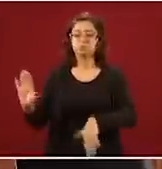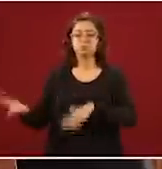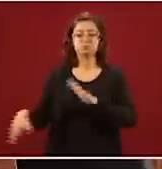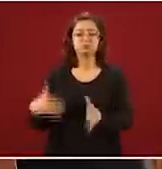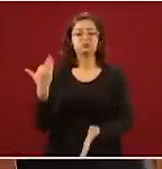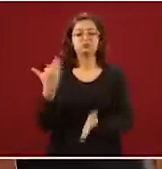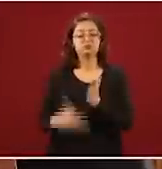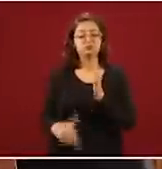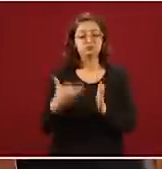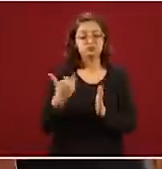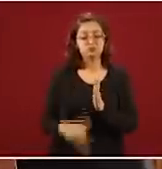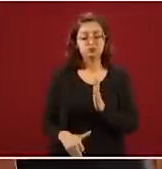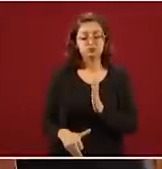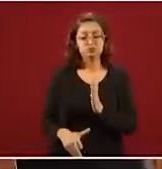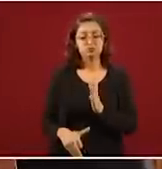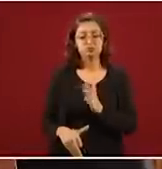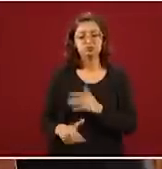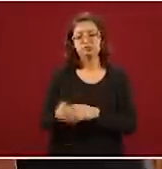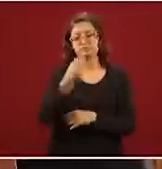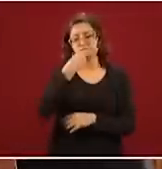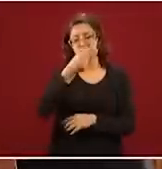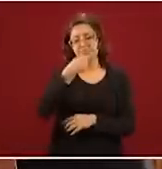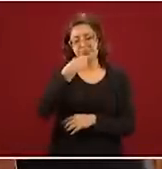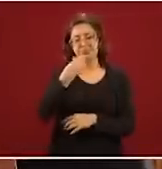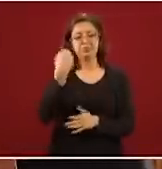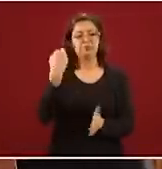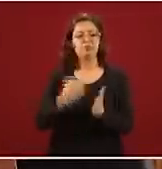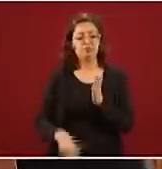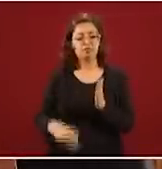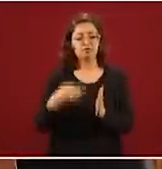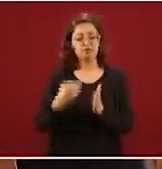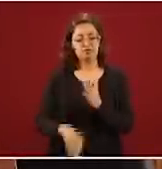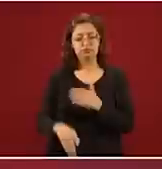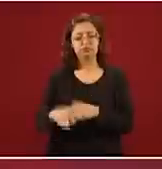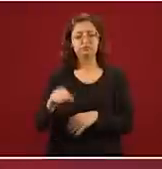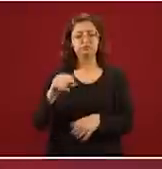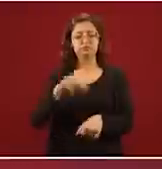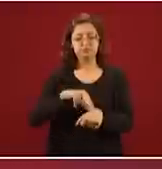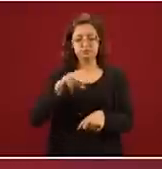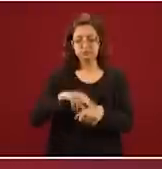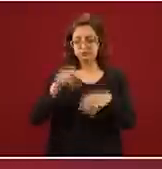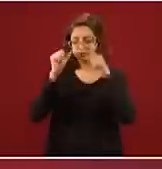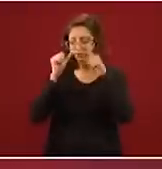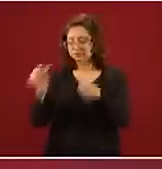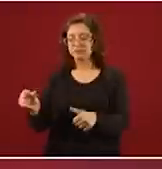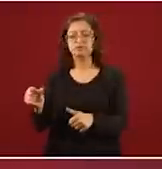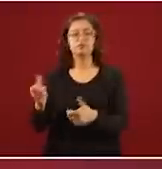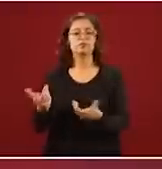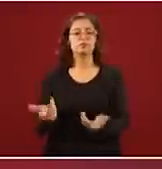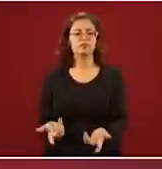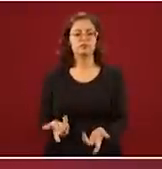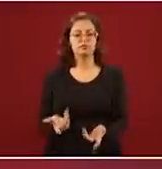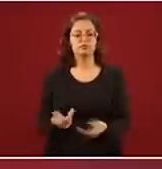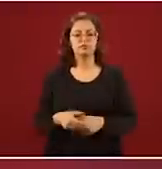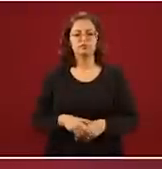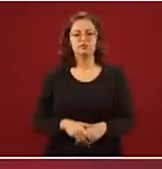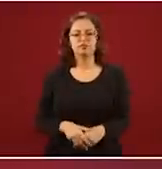por falta de medicamentos, por falta de atención médica.